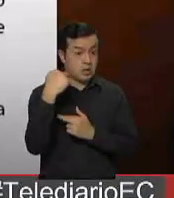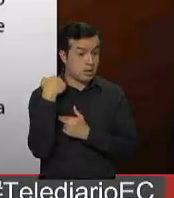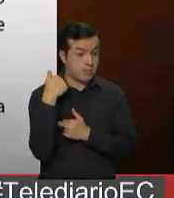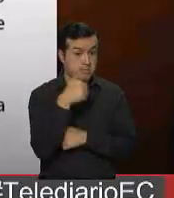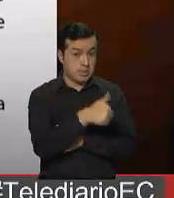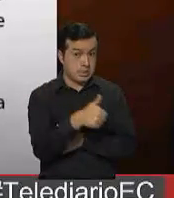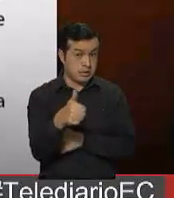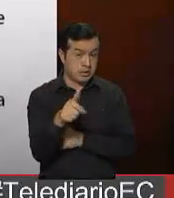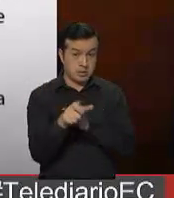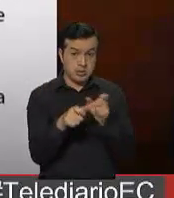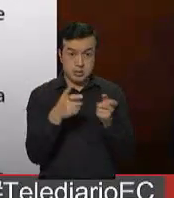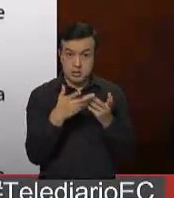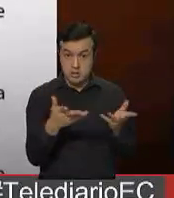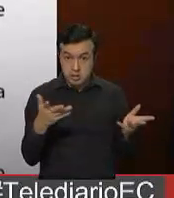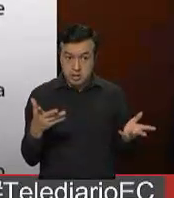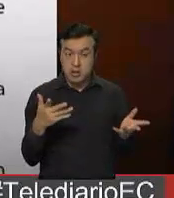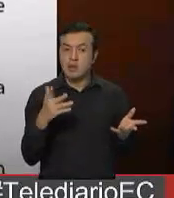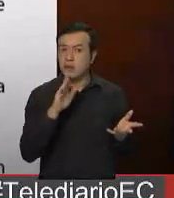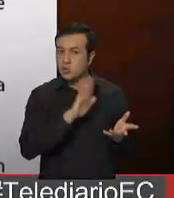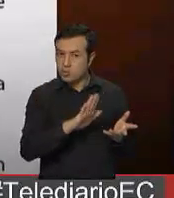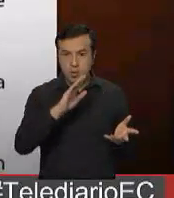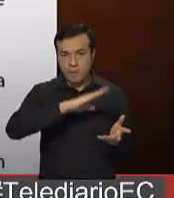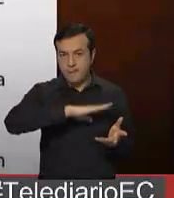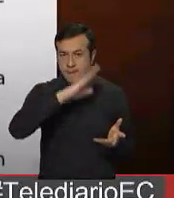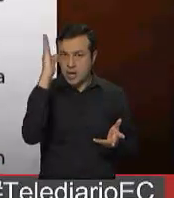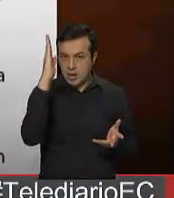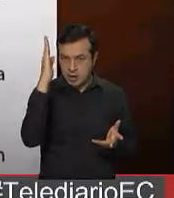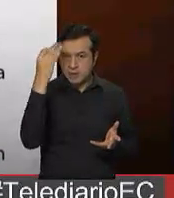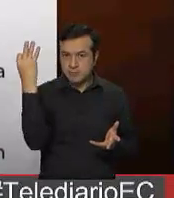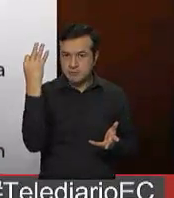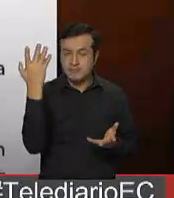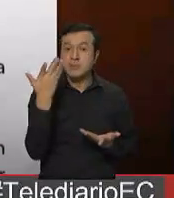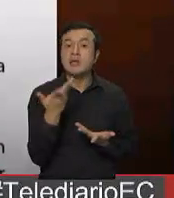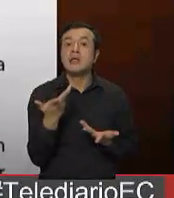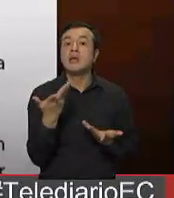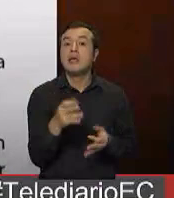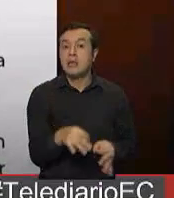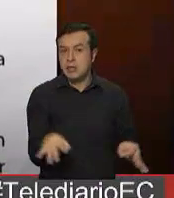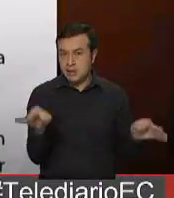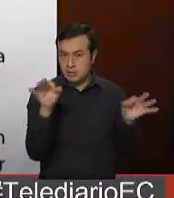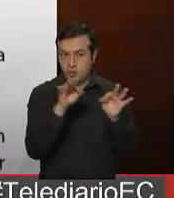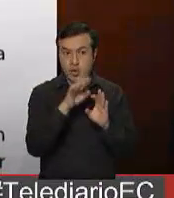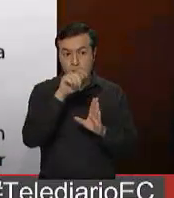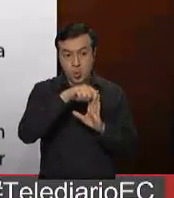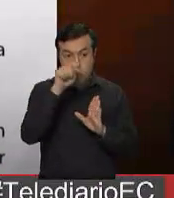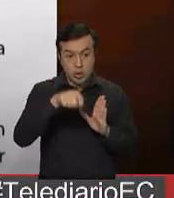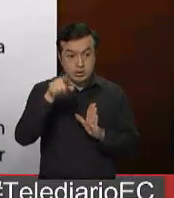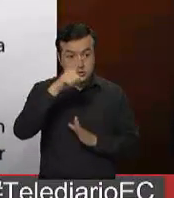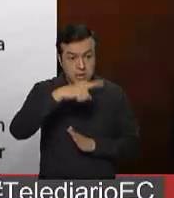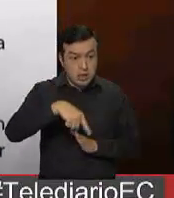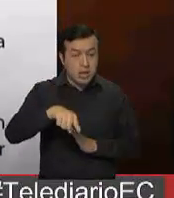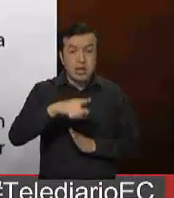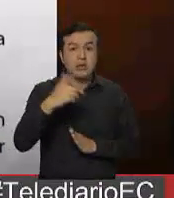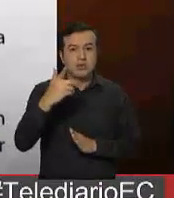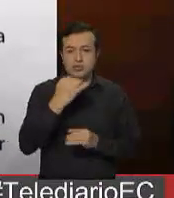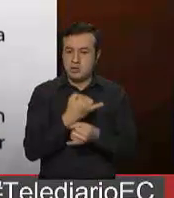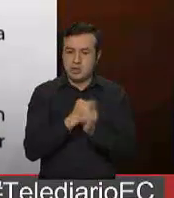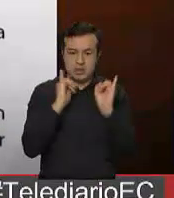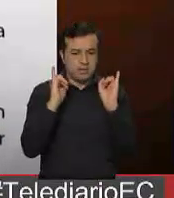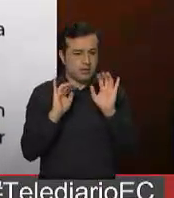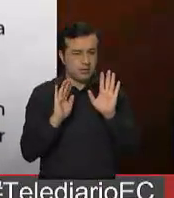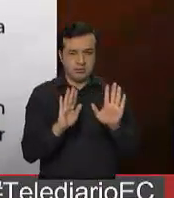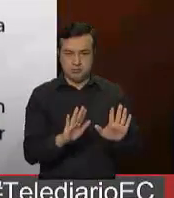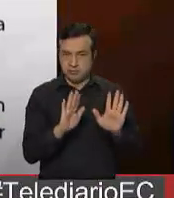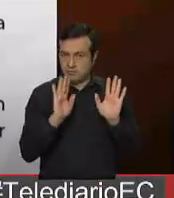de quienes las dictan, deben ser imparciales. Para ello es indispensable que los operadores de justicia actúen con absoluta independencia